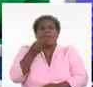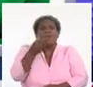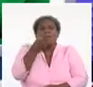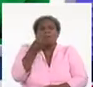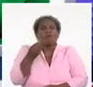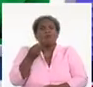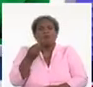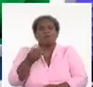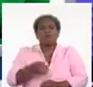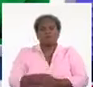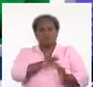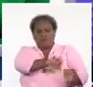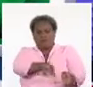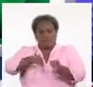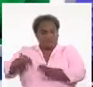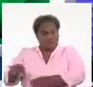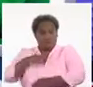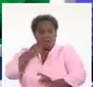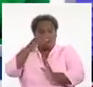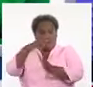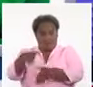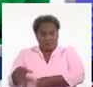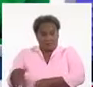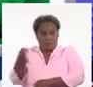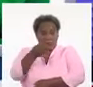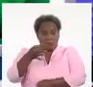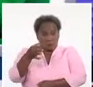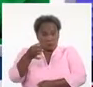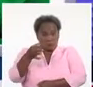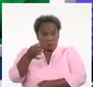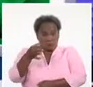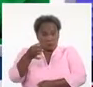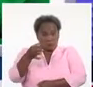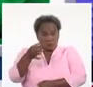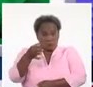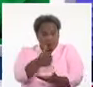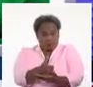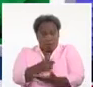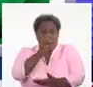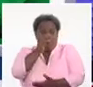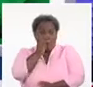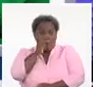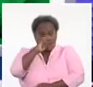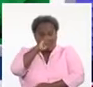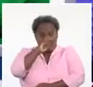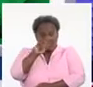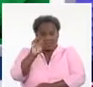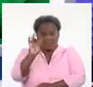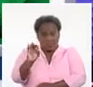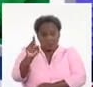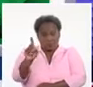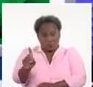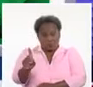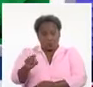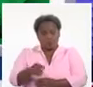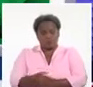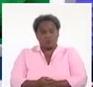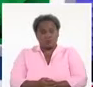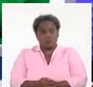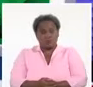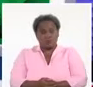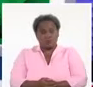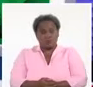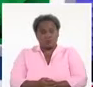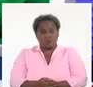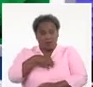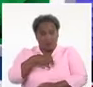fallece también en el municipio de Camagüey un paciente de 71 años de edad, quien tenía como